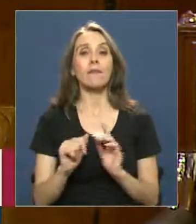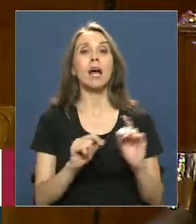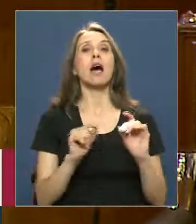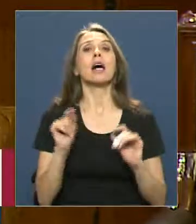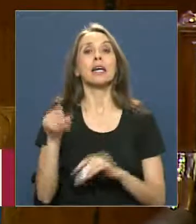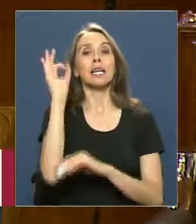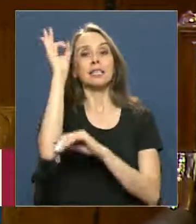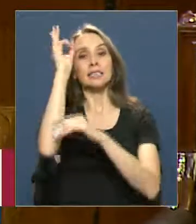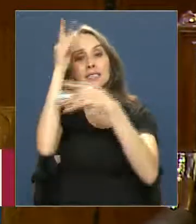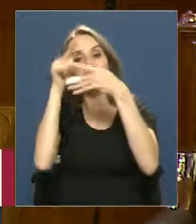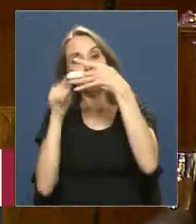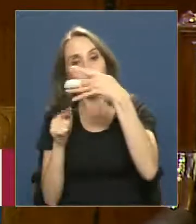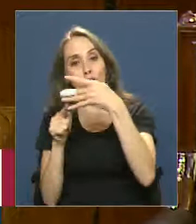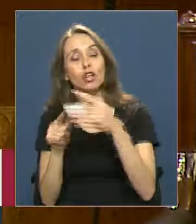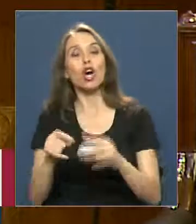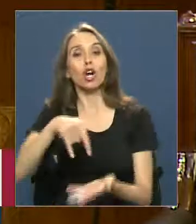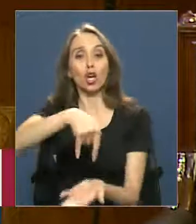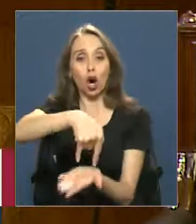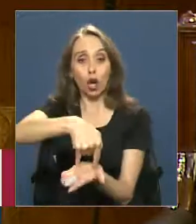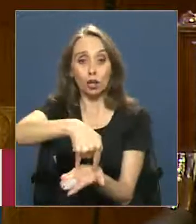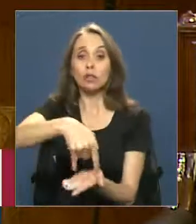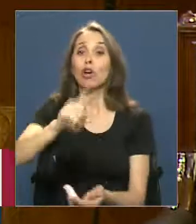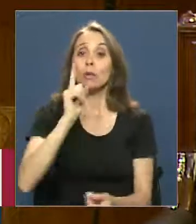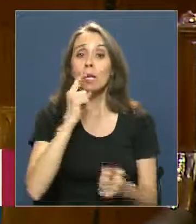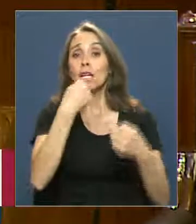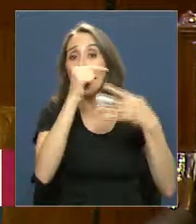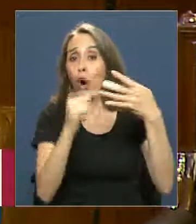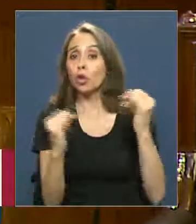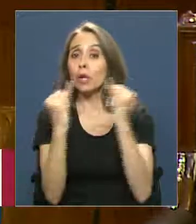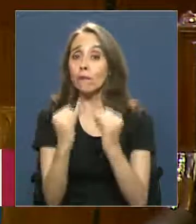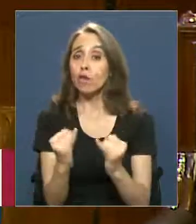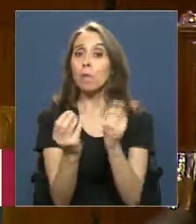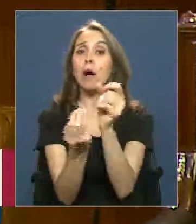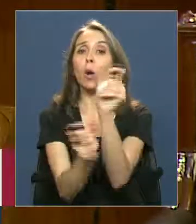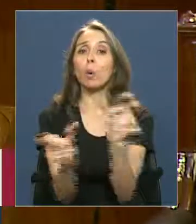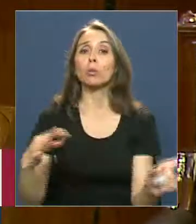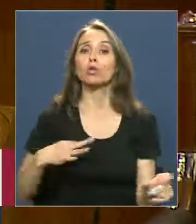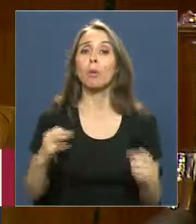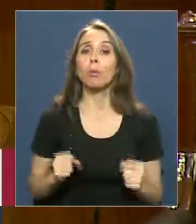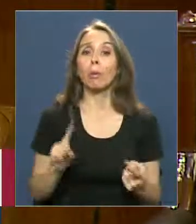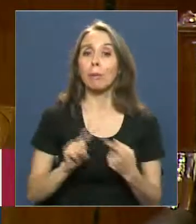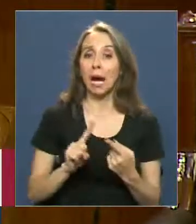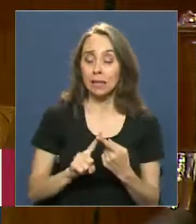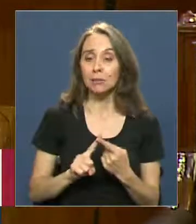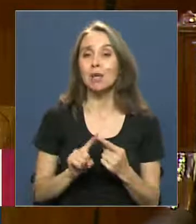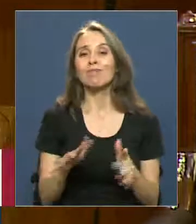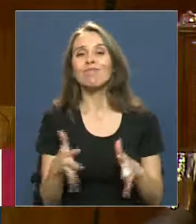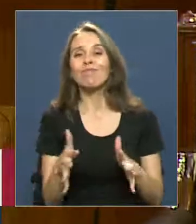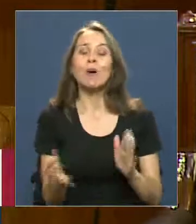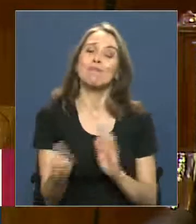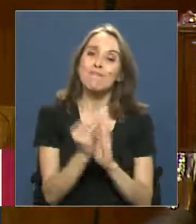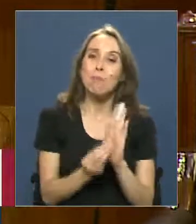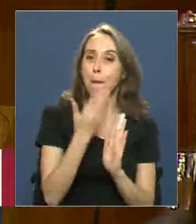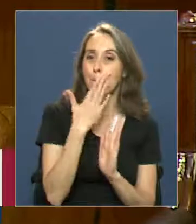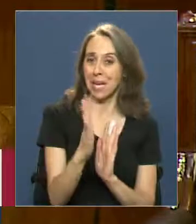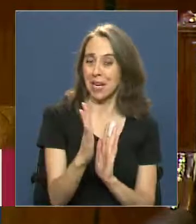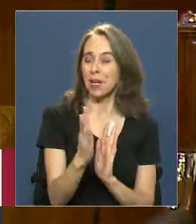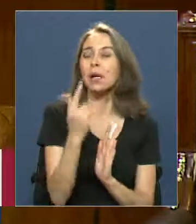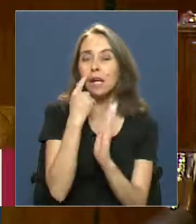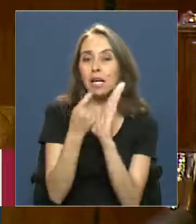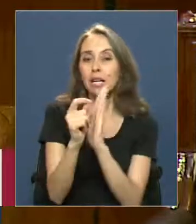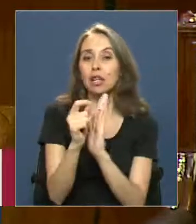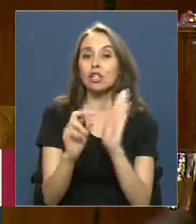de las sesiones. El Congreso Nacional cuenta con varias formas de participación ciudadana, pero deben ser mejoradas. Por eso, reconociendo la